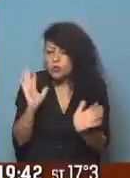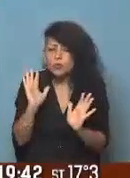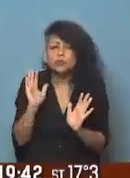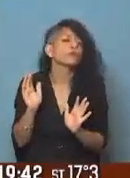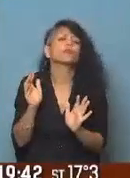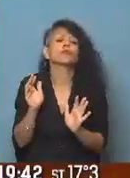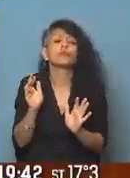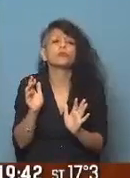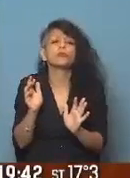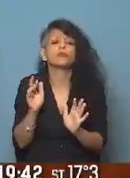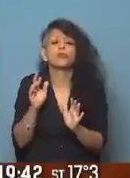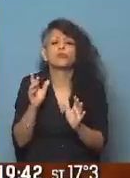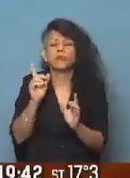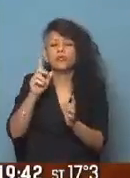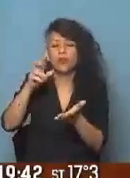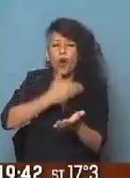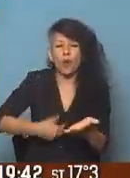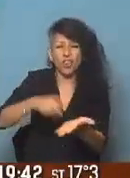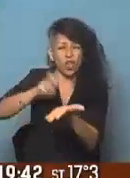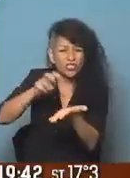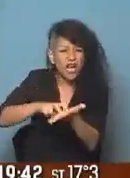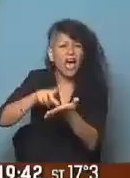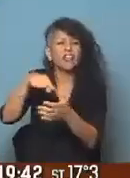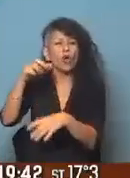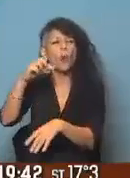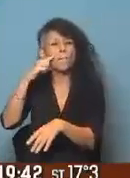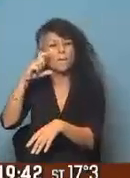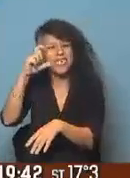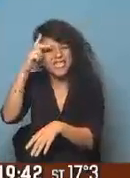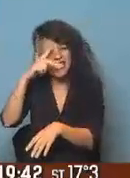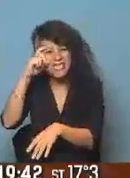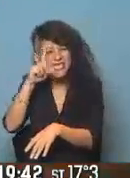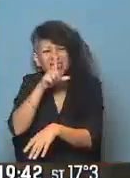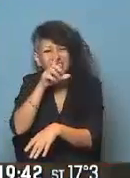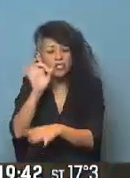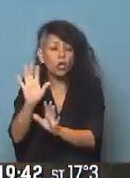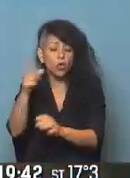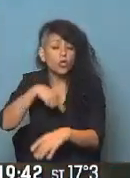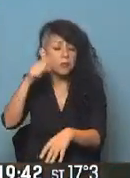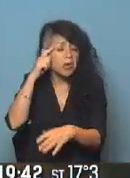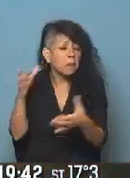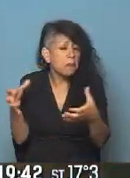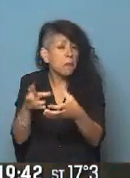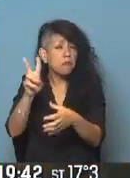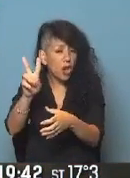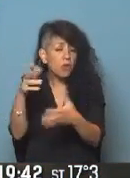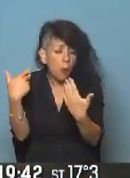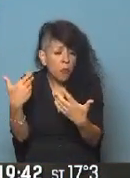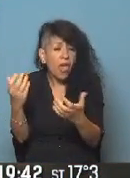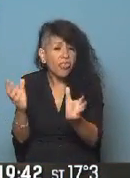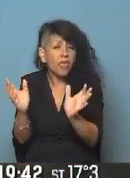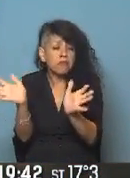solamente Urtubey, Massa, Schiaretti, Pichetto, sino con otros gobernadores, que el peronismo tiene que darse la oportunidad de construir una alternativa hacia futuro y